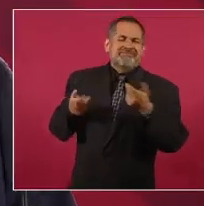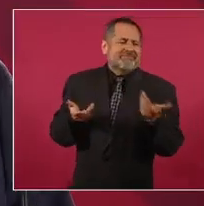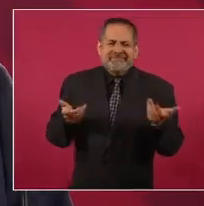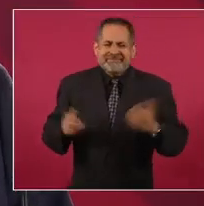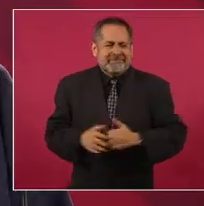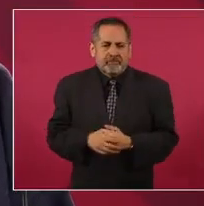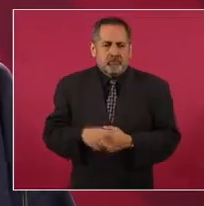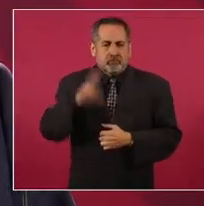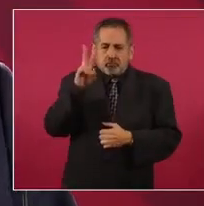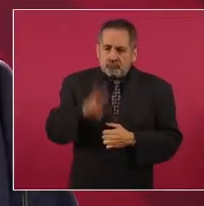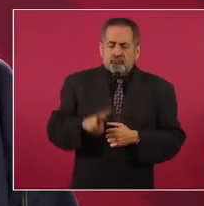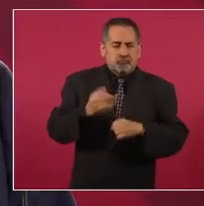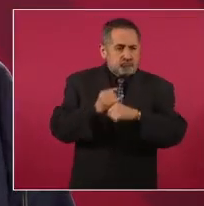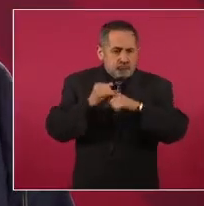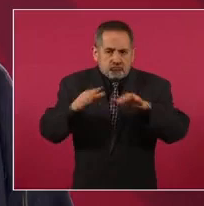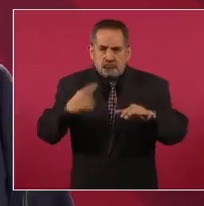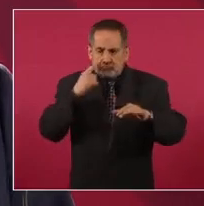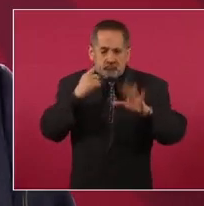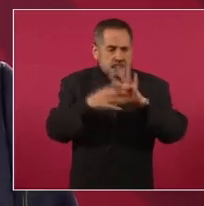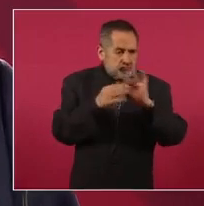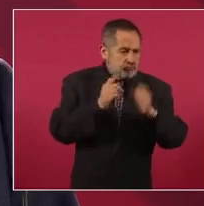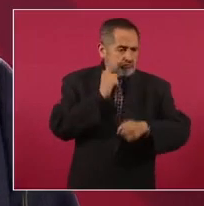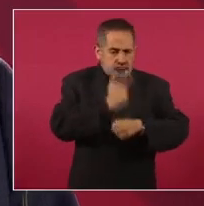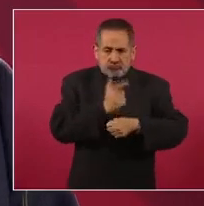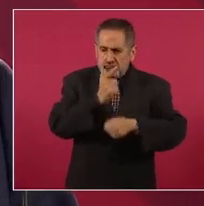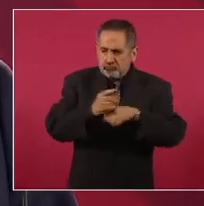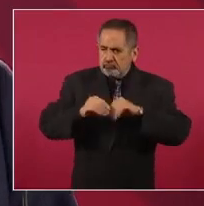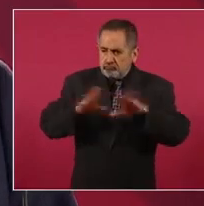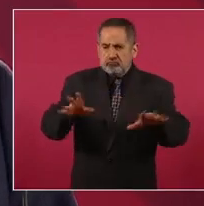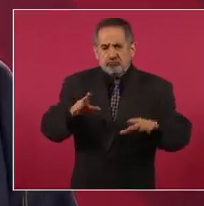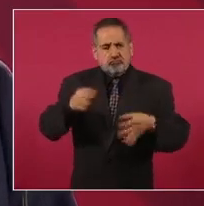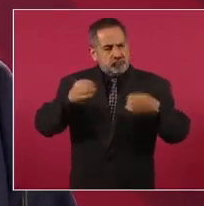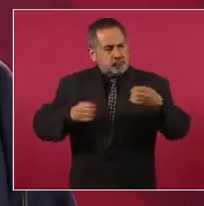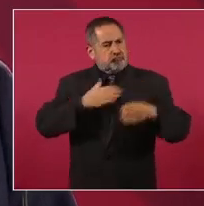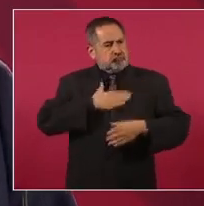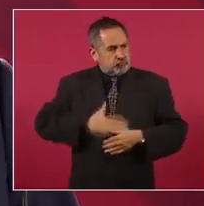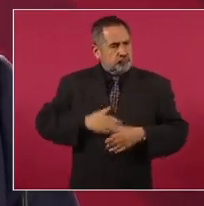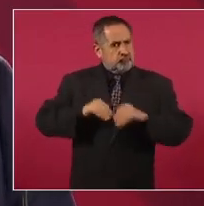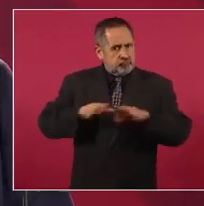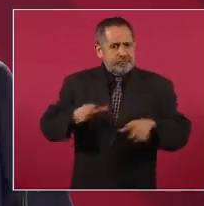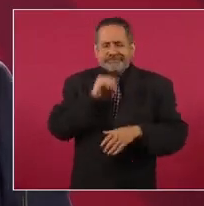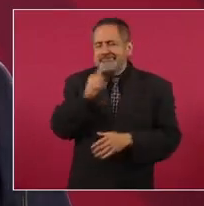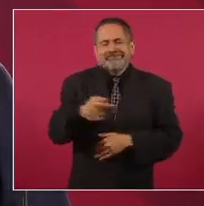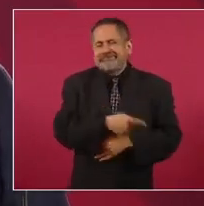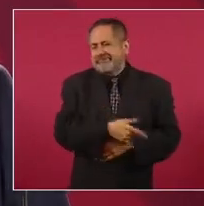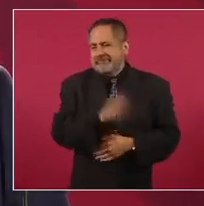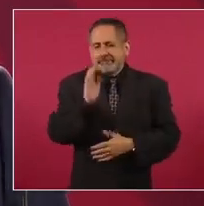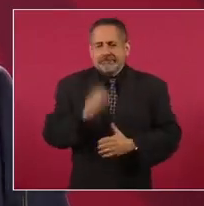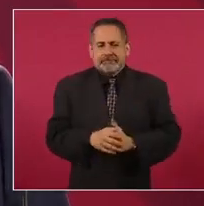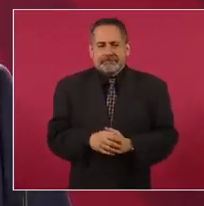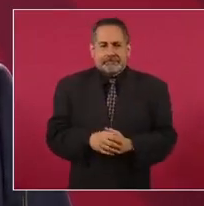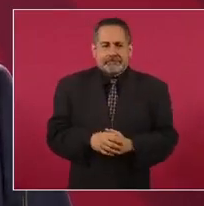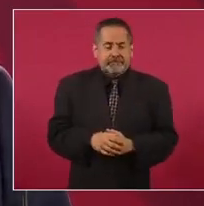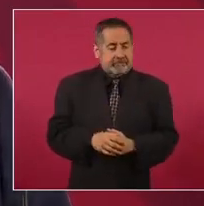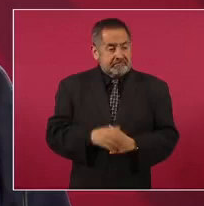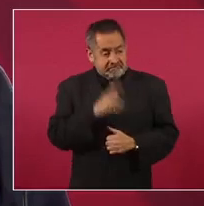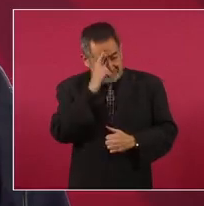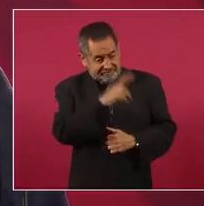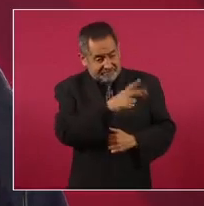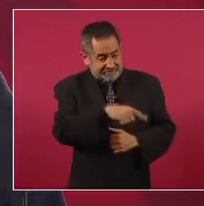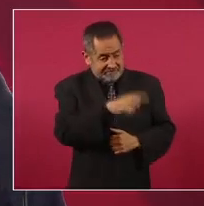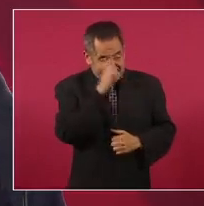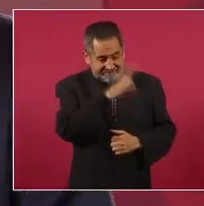No es un periodismo para la justicia. Por eso, ningún respeto.